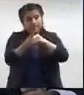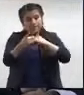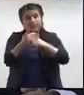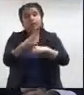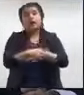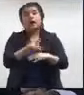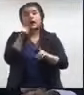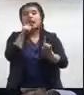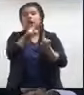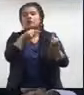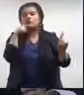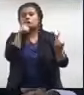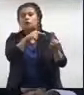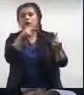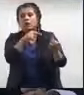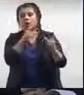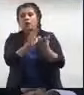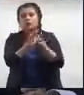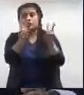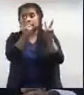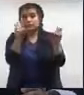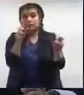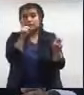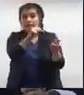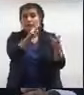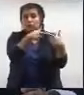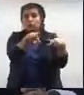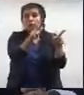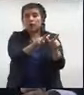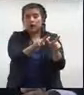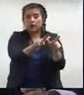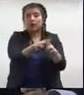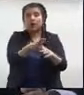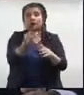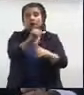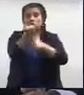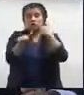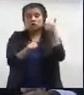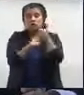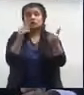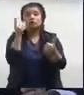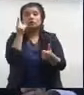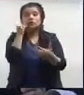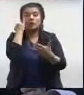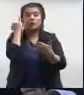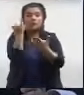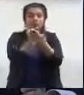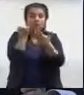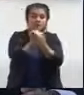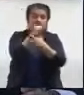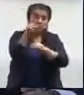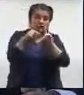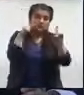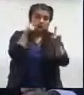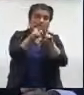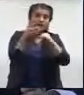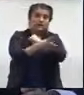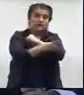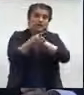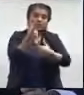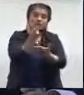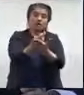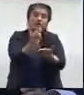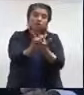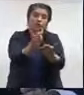delitos relacionados con el ámbito de su competencia. Subdirección de Investigación Especializada en Delitos